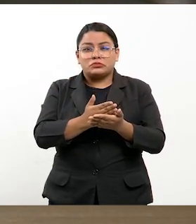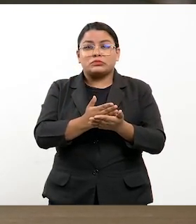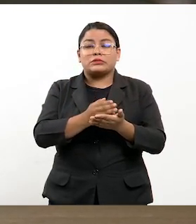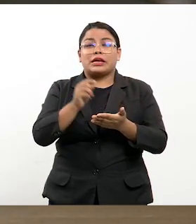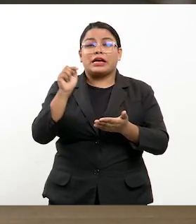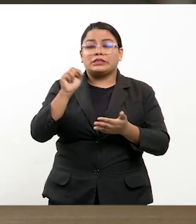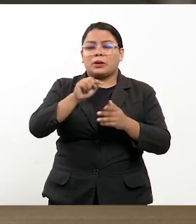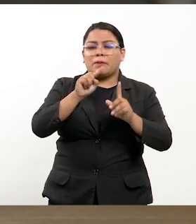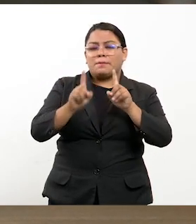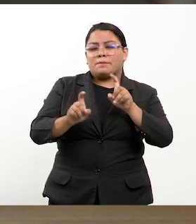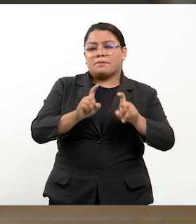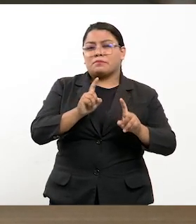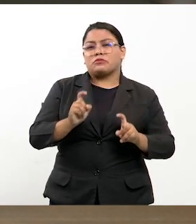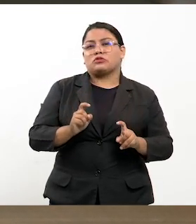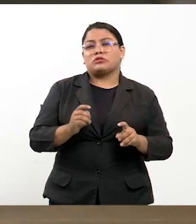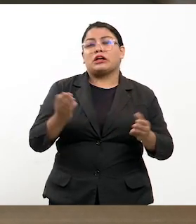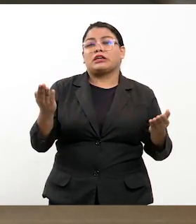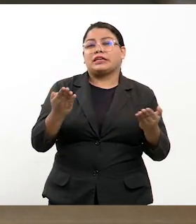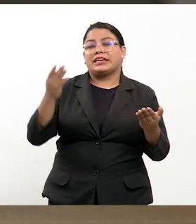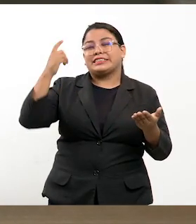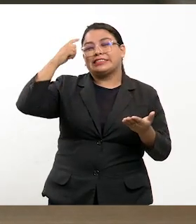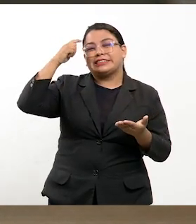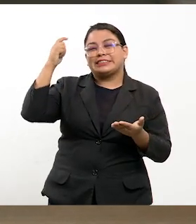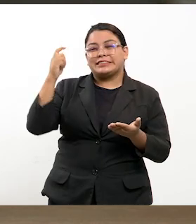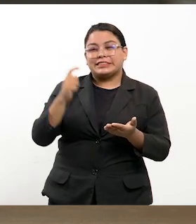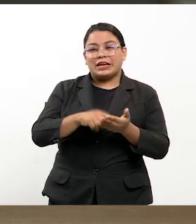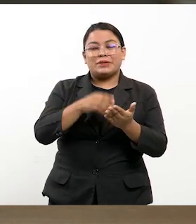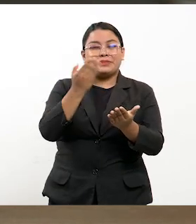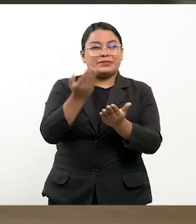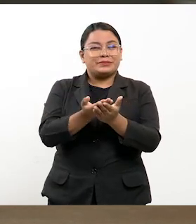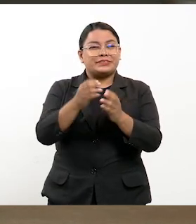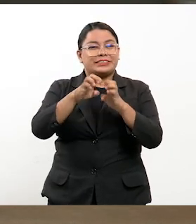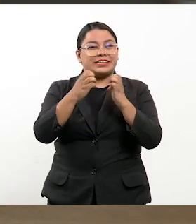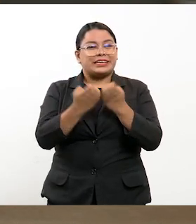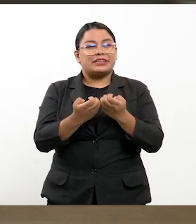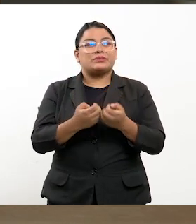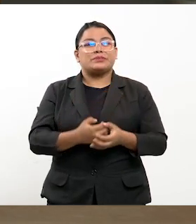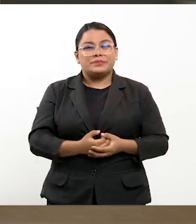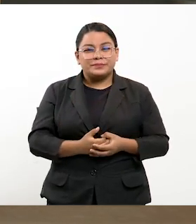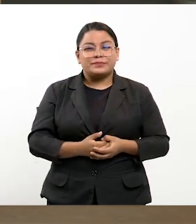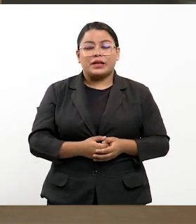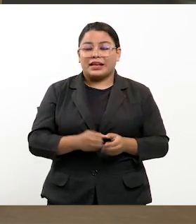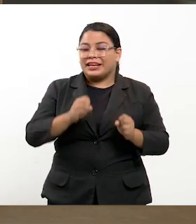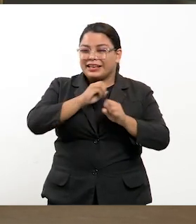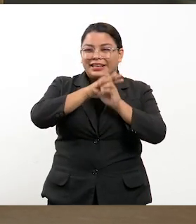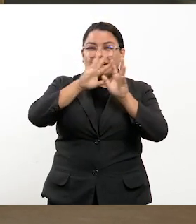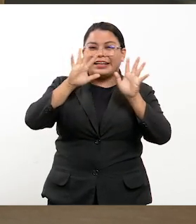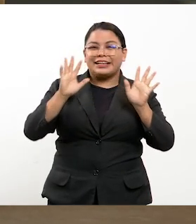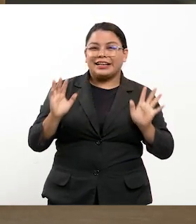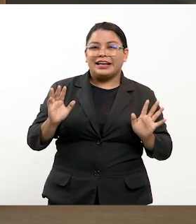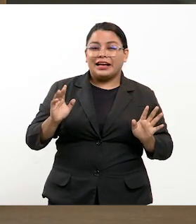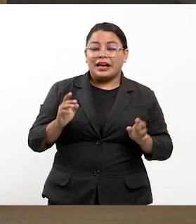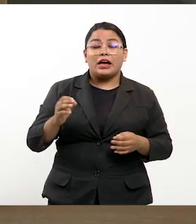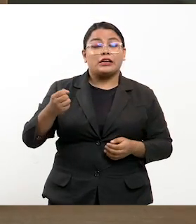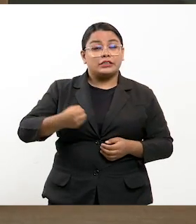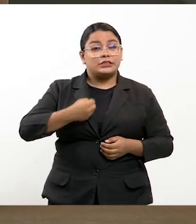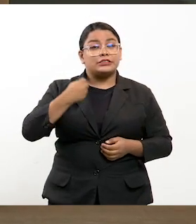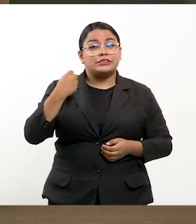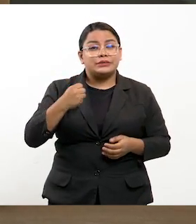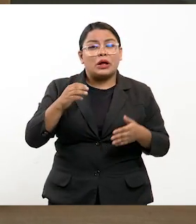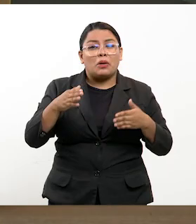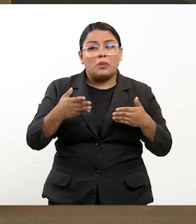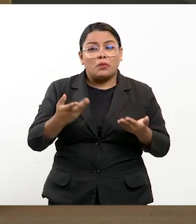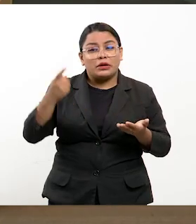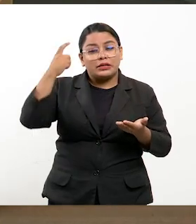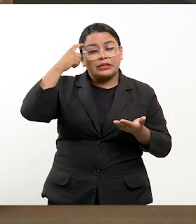de ítems que componen las pruebas que nos ha propuesto el equipo de ESLengua. Por supuesto, Paola, esto es importante ya